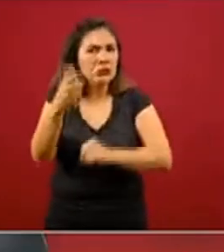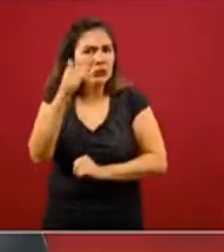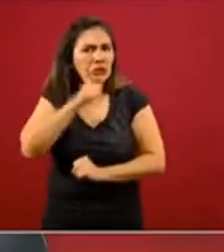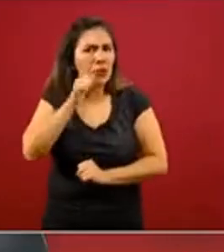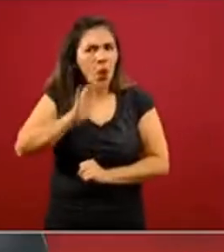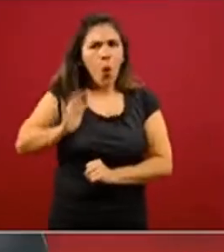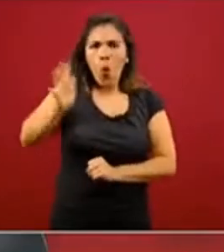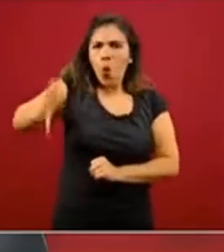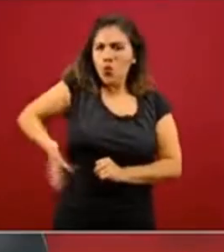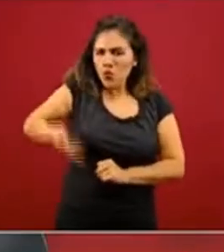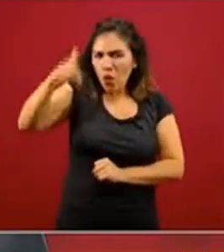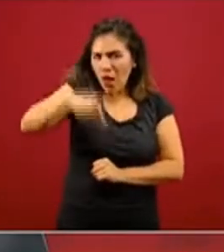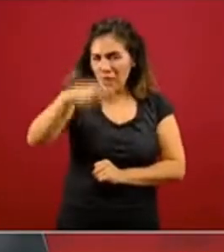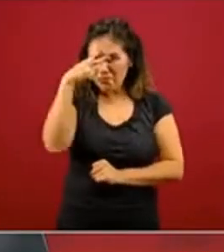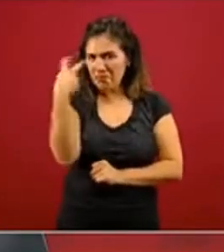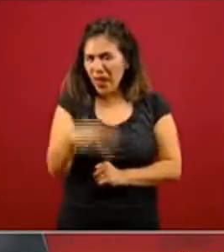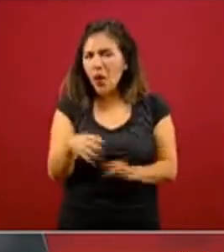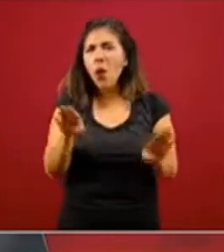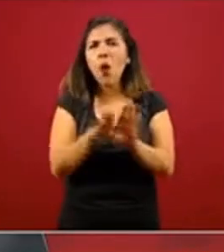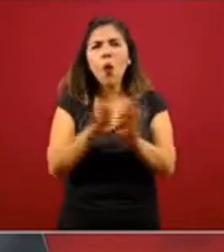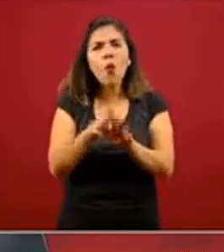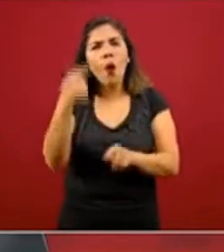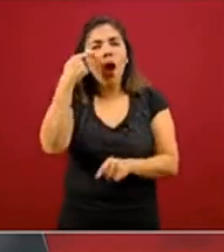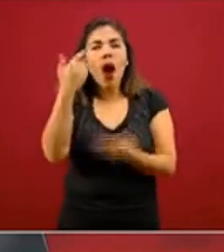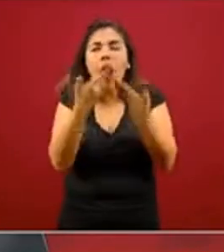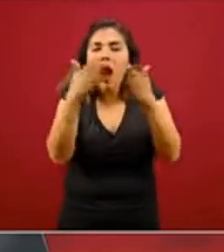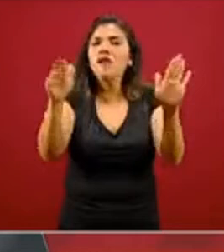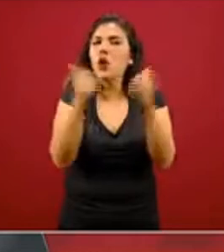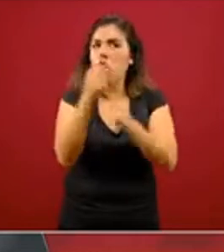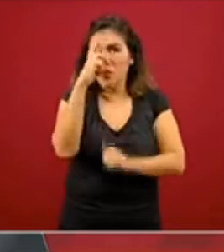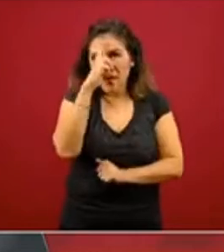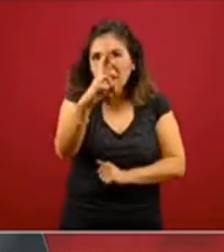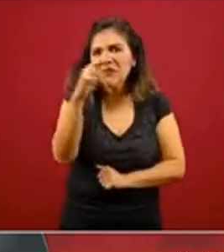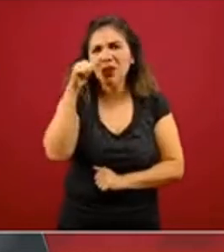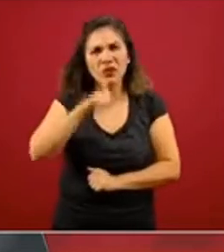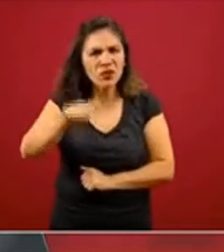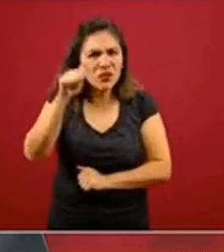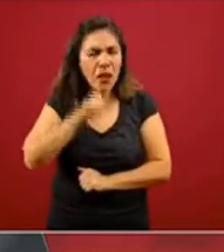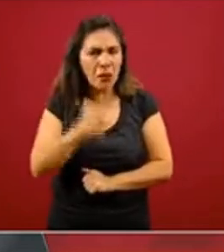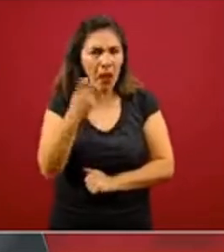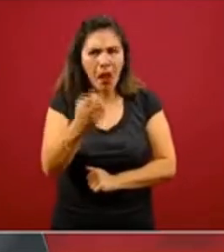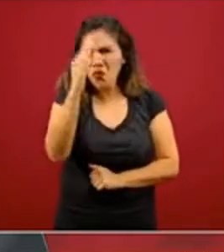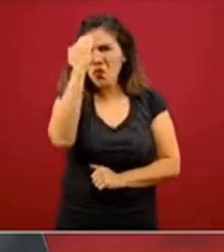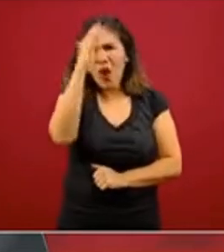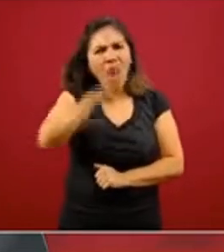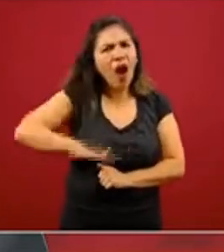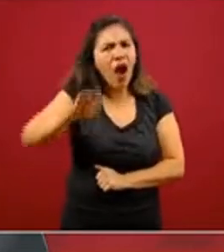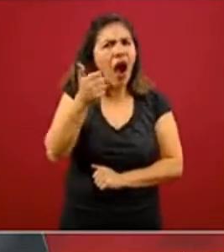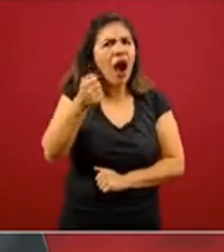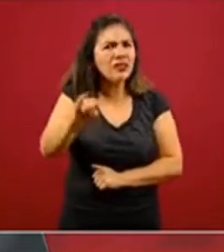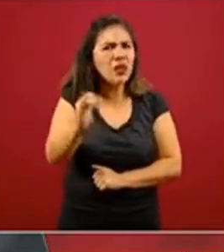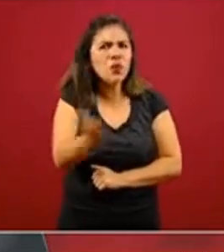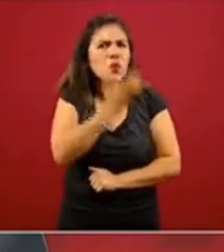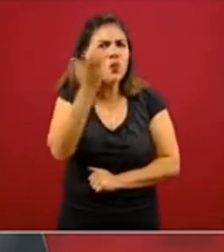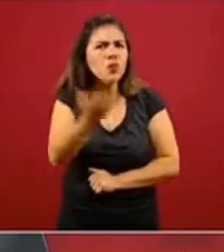orgullo, una visión de absoluto respeto. Es muy conocido que la